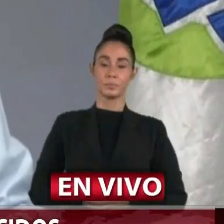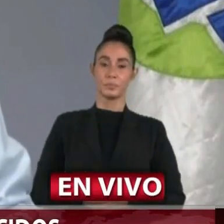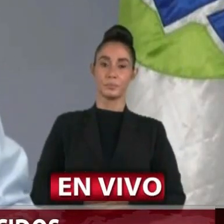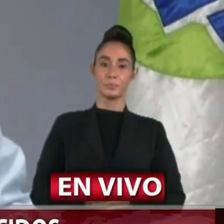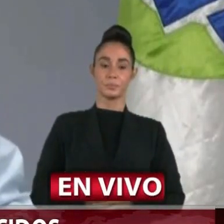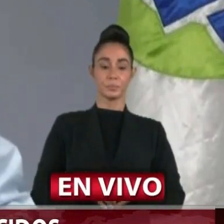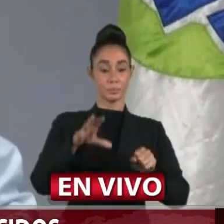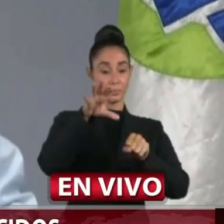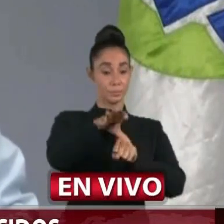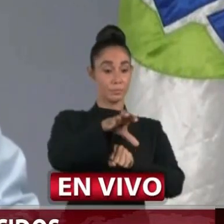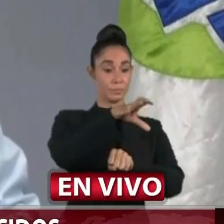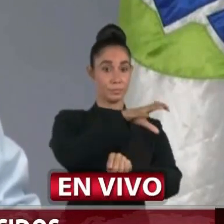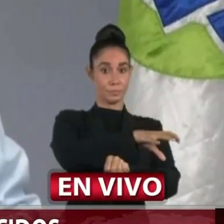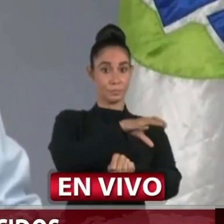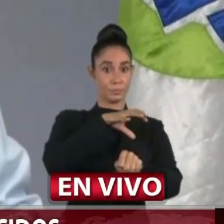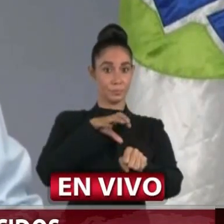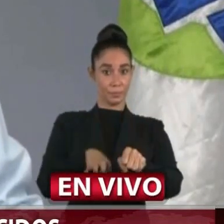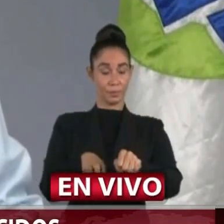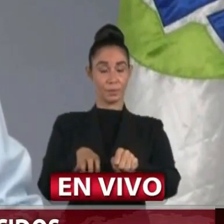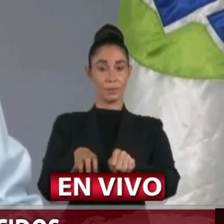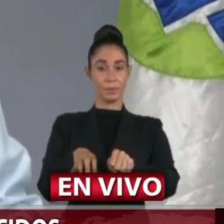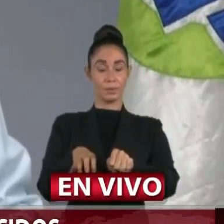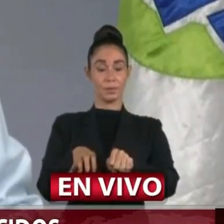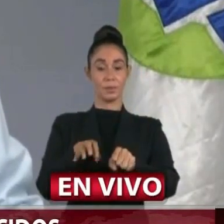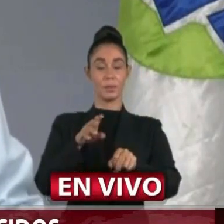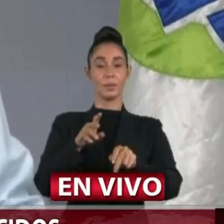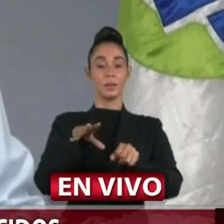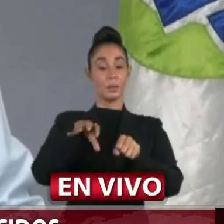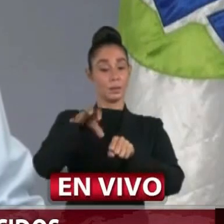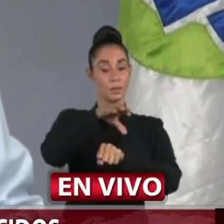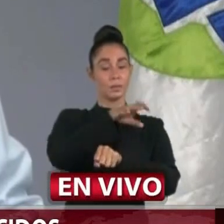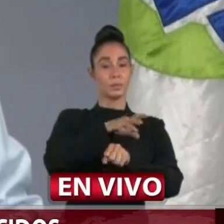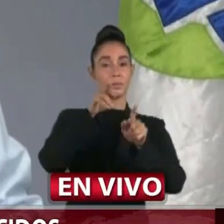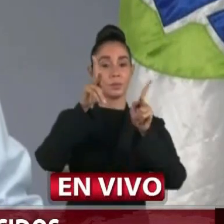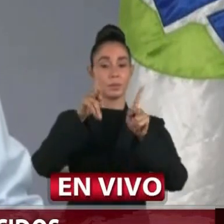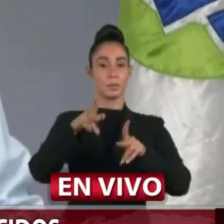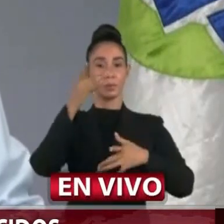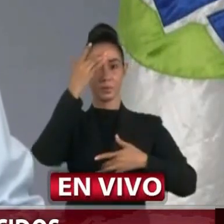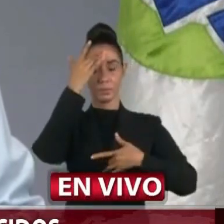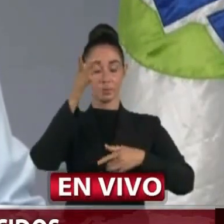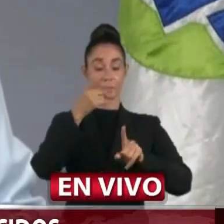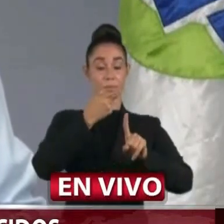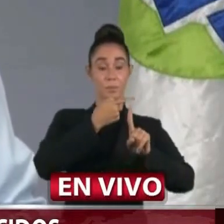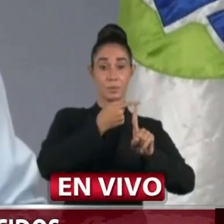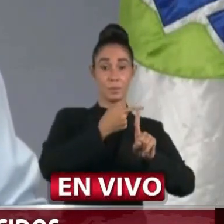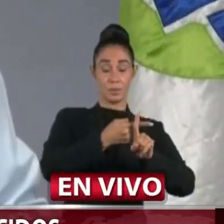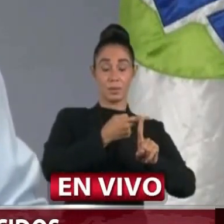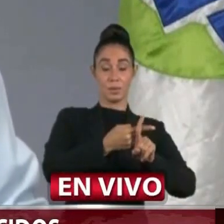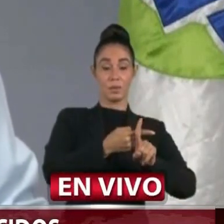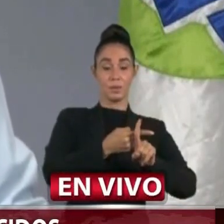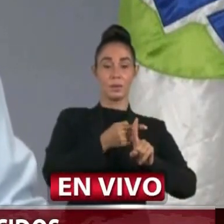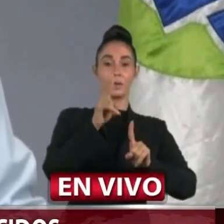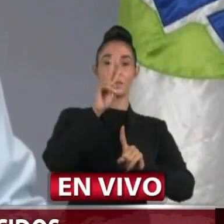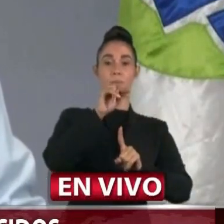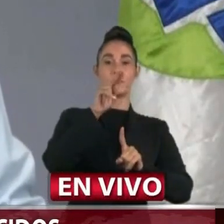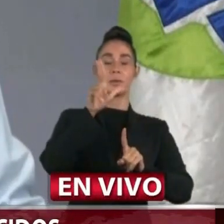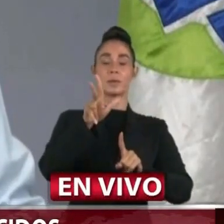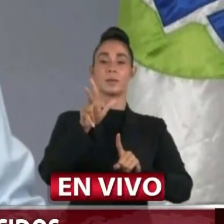La distribución de los casos confirmados es de